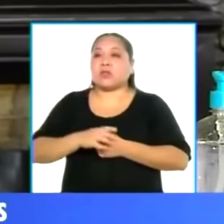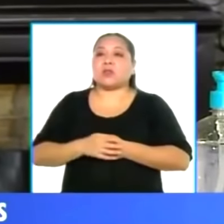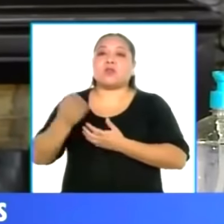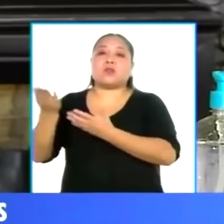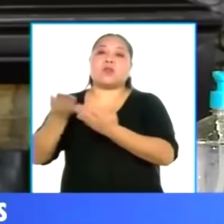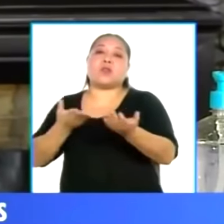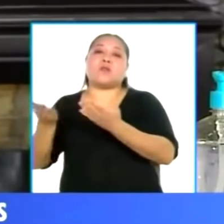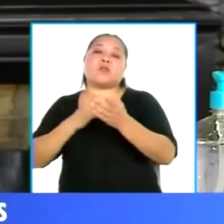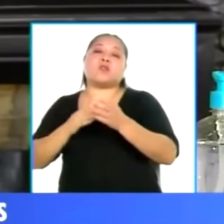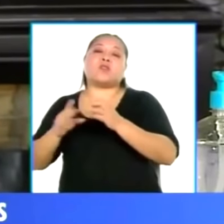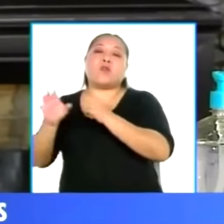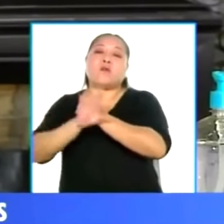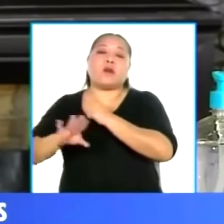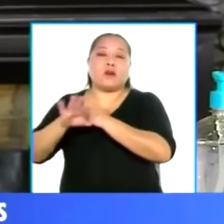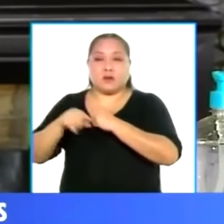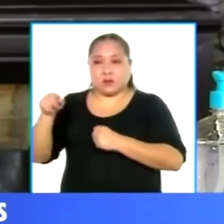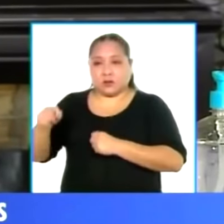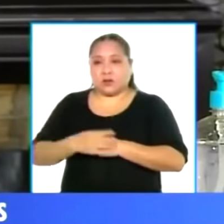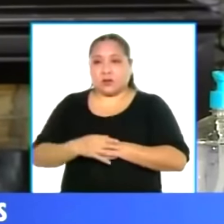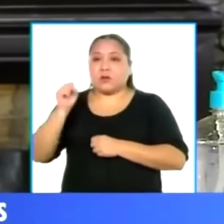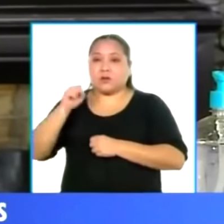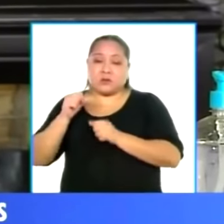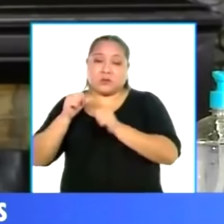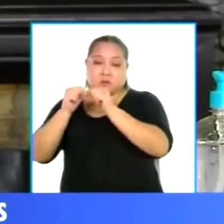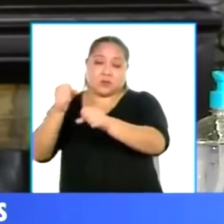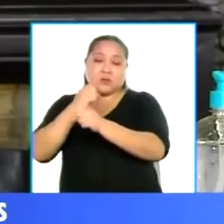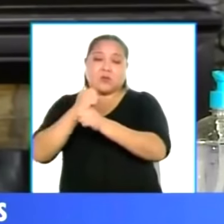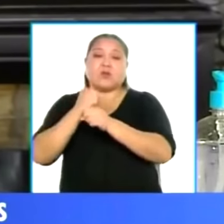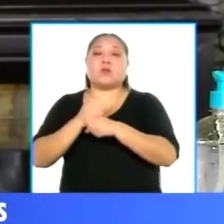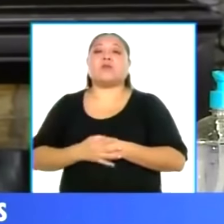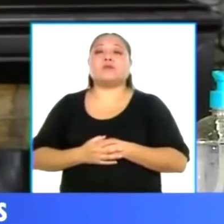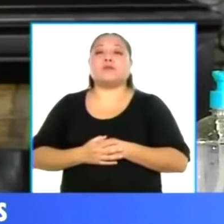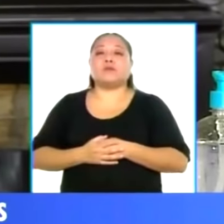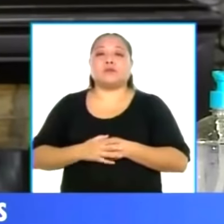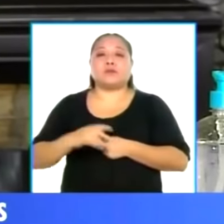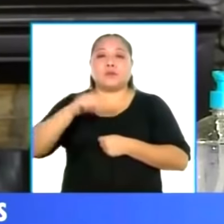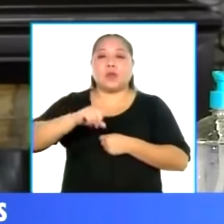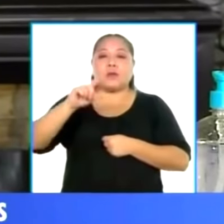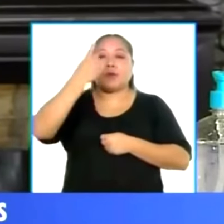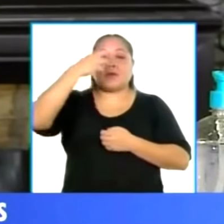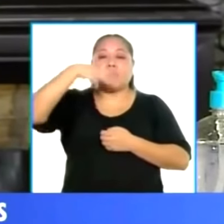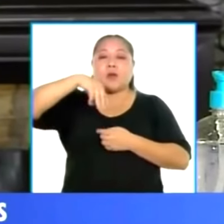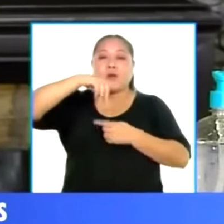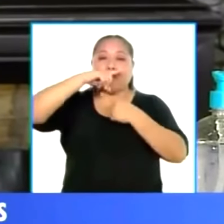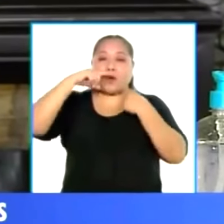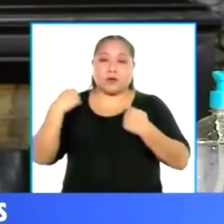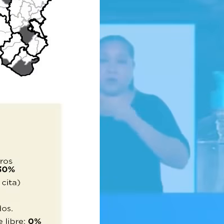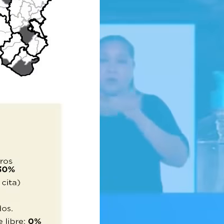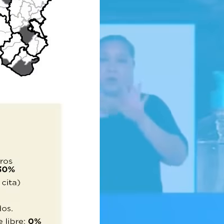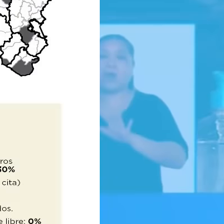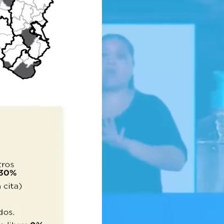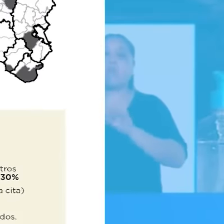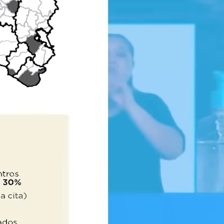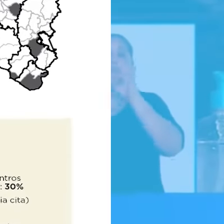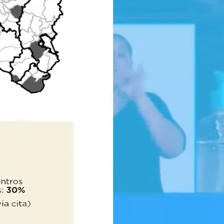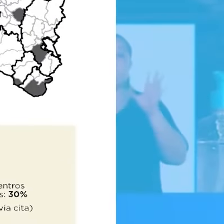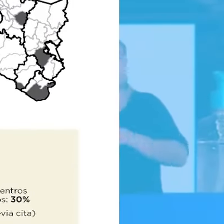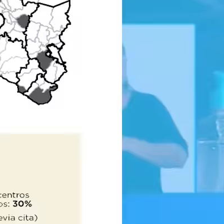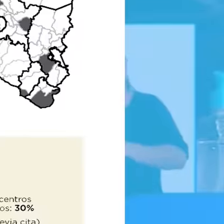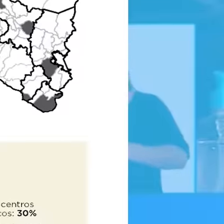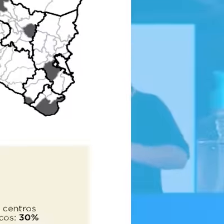que vamos a conocer en primer lugar quiénes son estas regiones o provincias que entran en este nuevo toque de queda en primer lugar